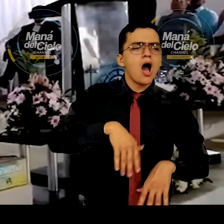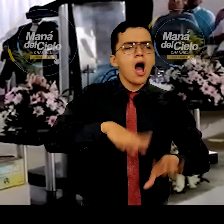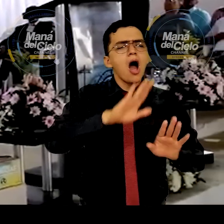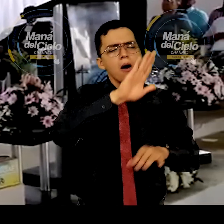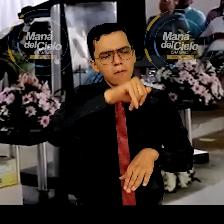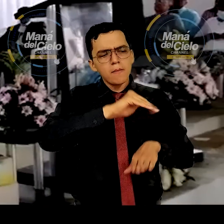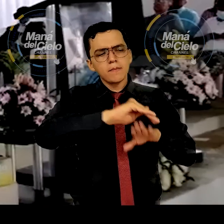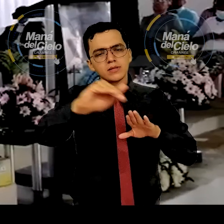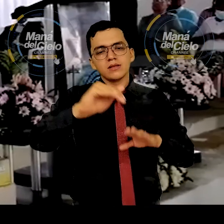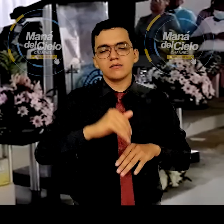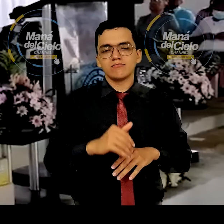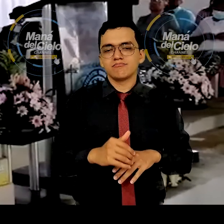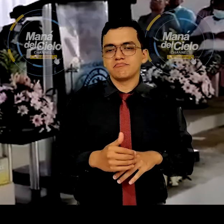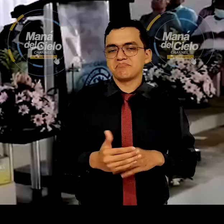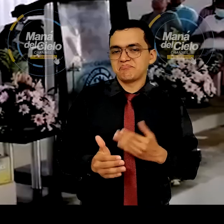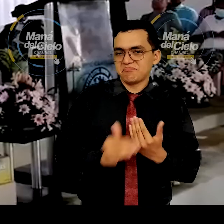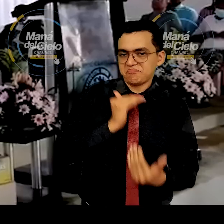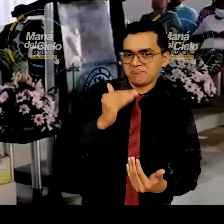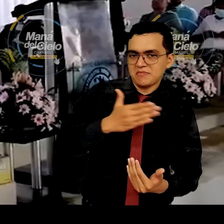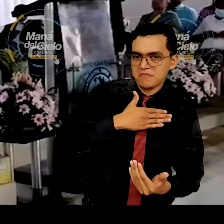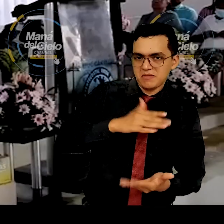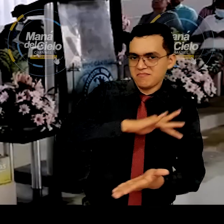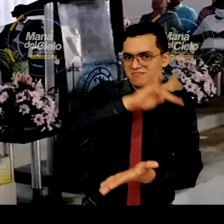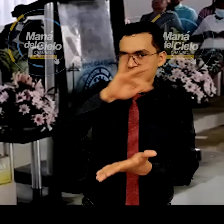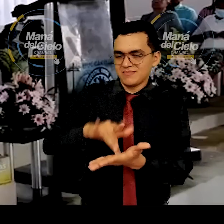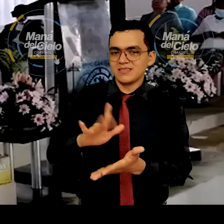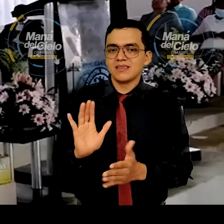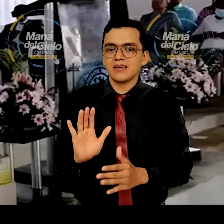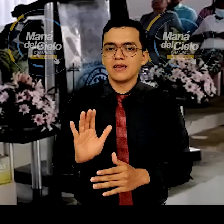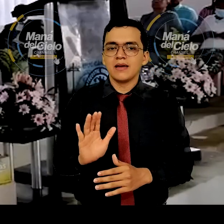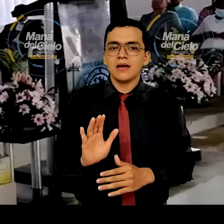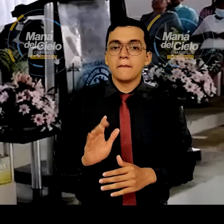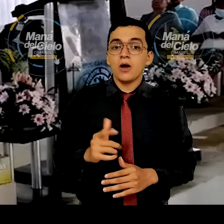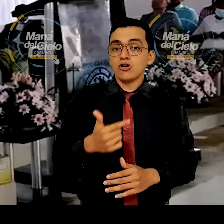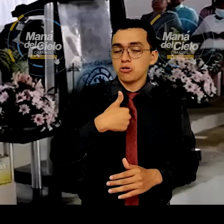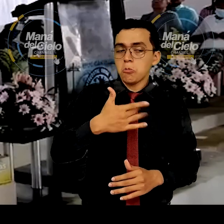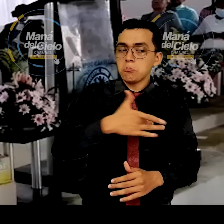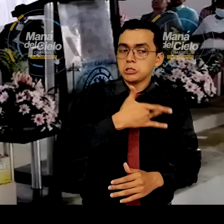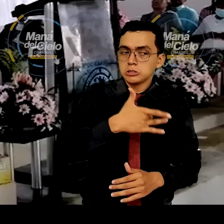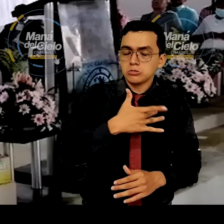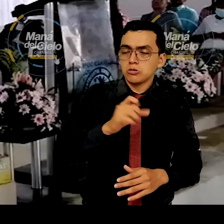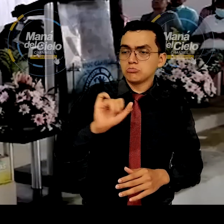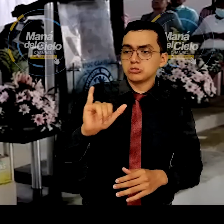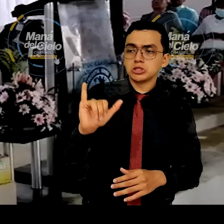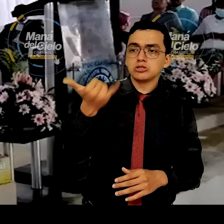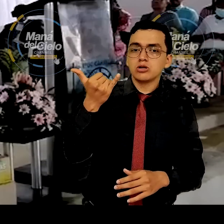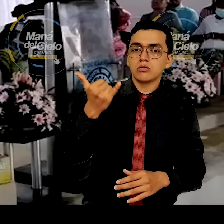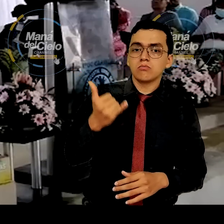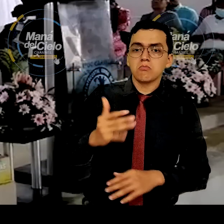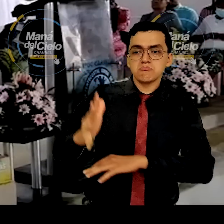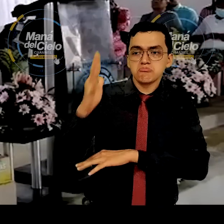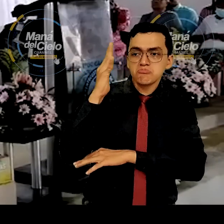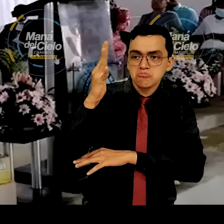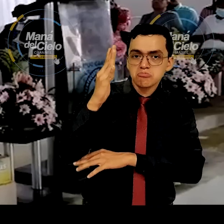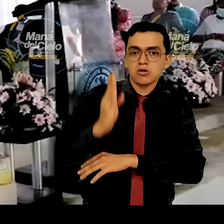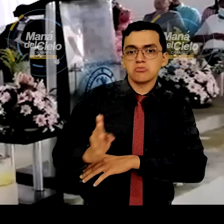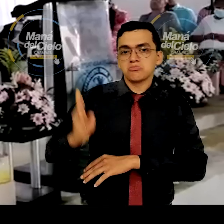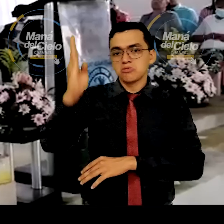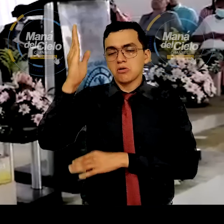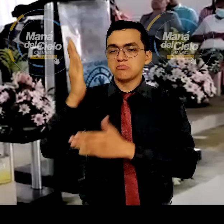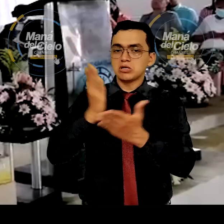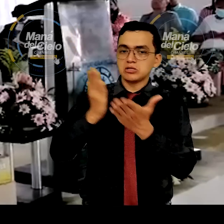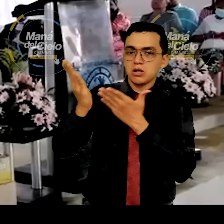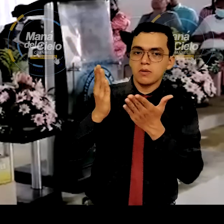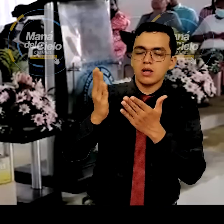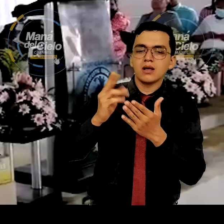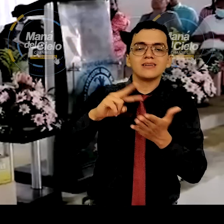dice eso? No el natural, sino el espiritual. ¿Por qué? Porque yo tuve que ver con la obra en Carrizal